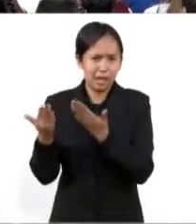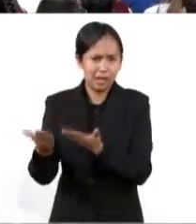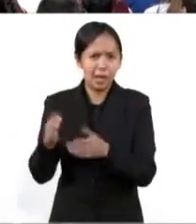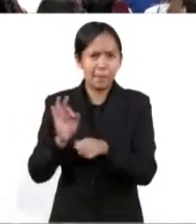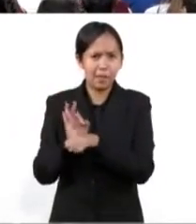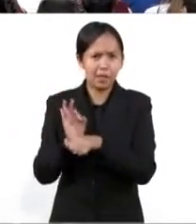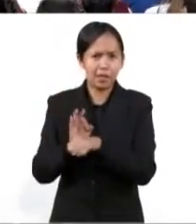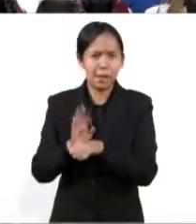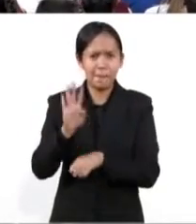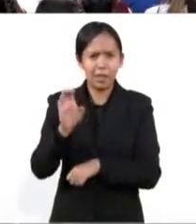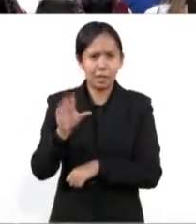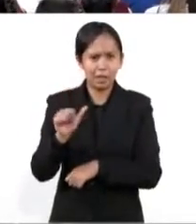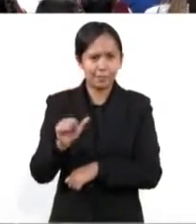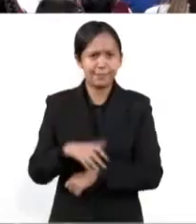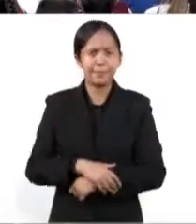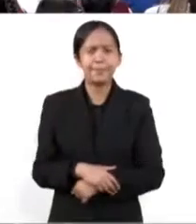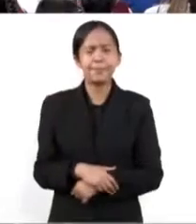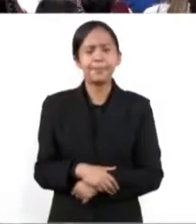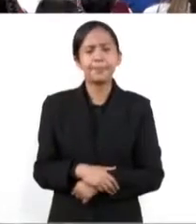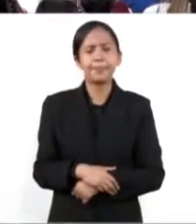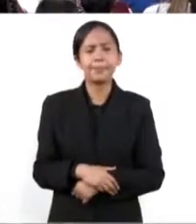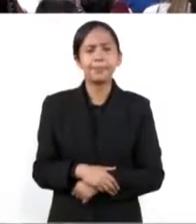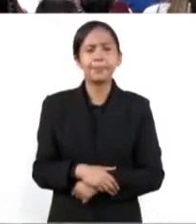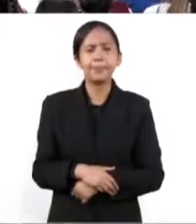Mi Beca para Empezar.